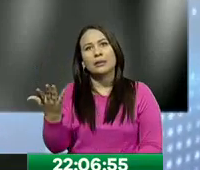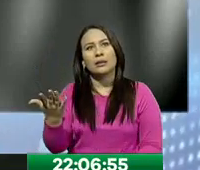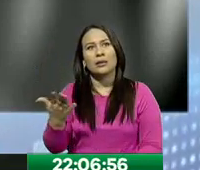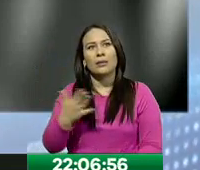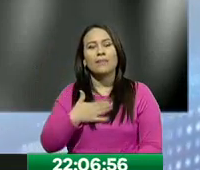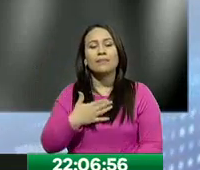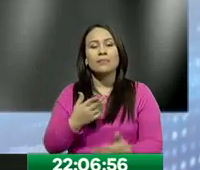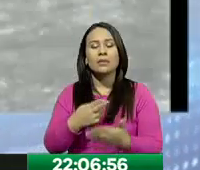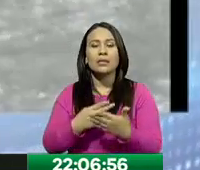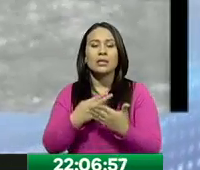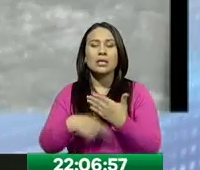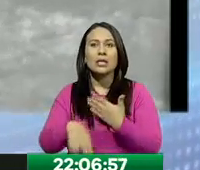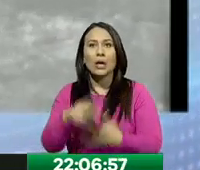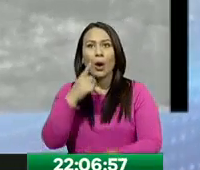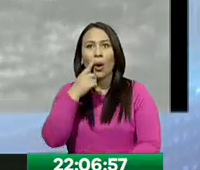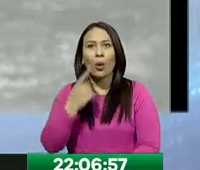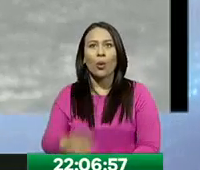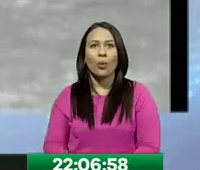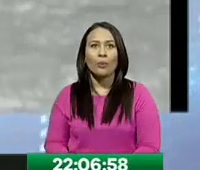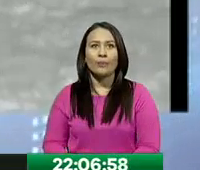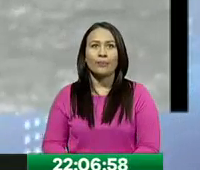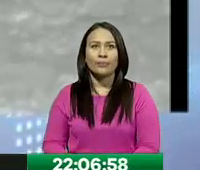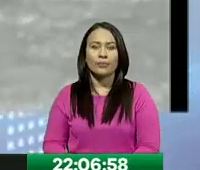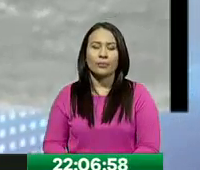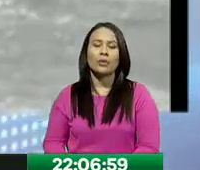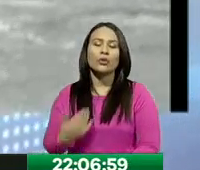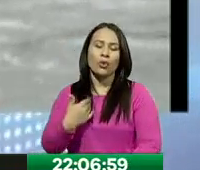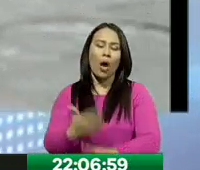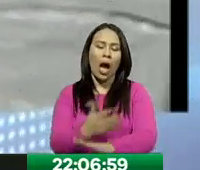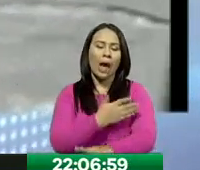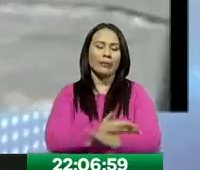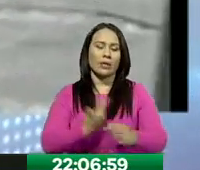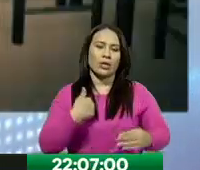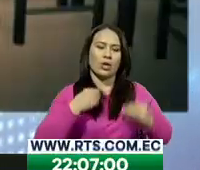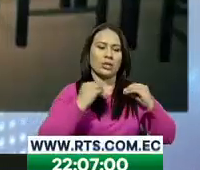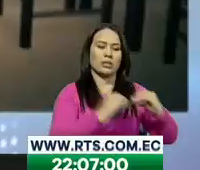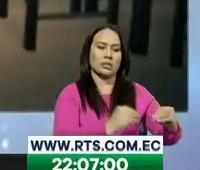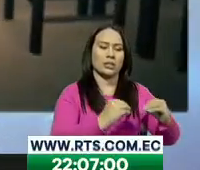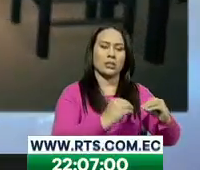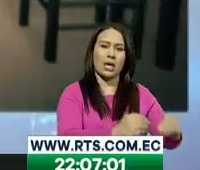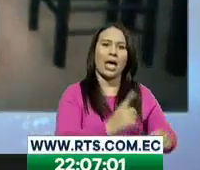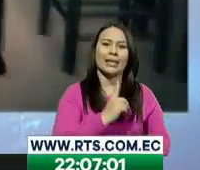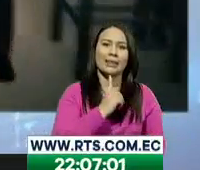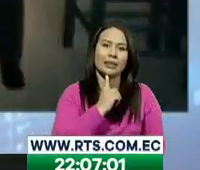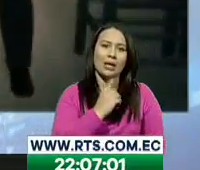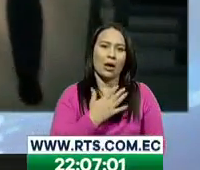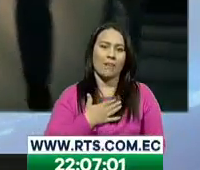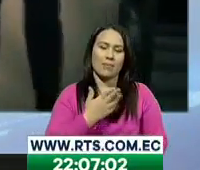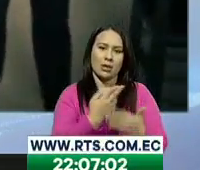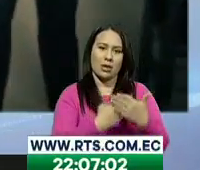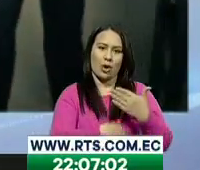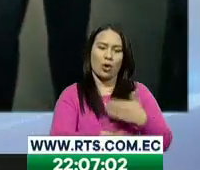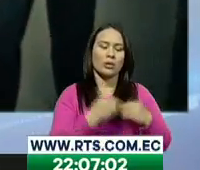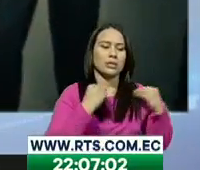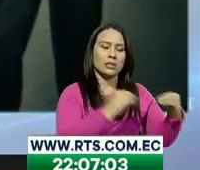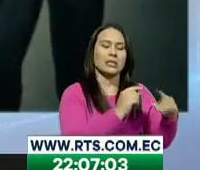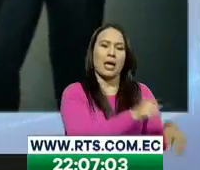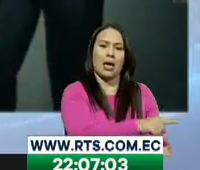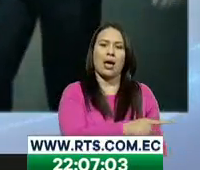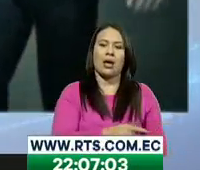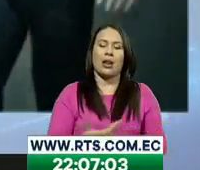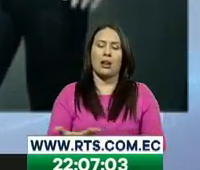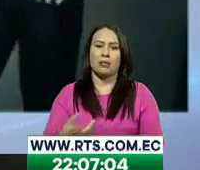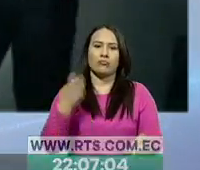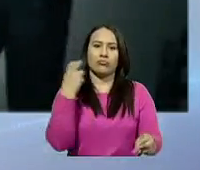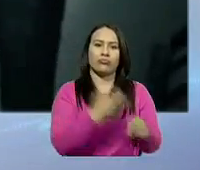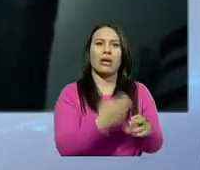hijo la misma técnica que yo apliqué con él, que la aplicó con él. Y a mi hijo también le pegaba muy duro.